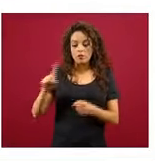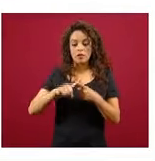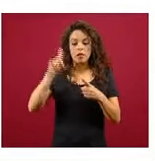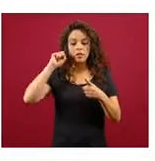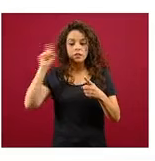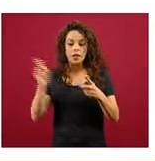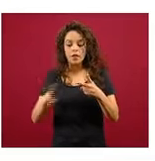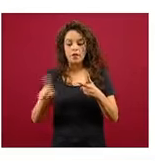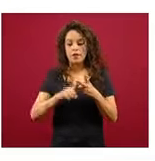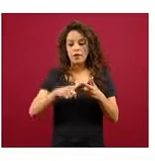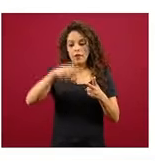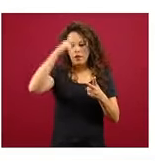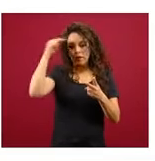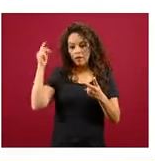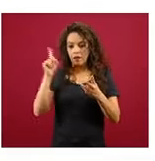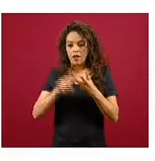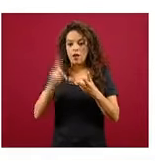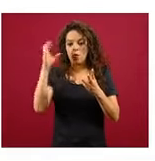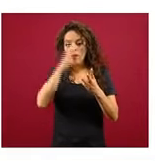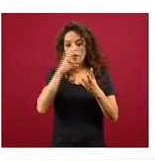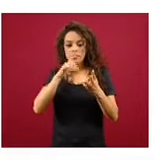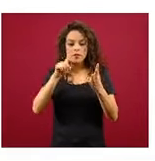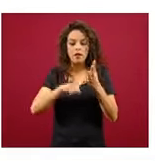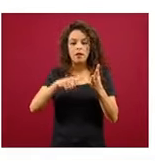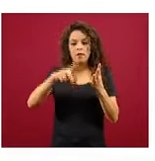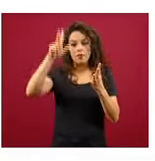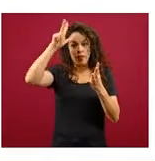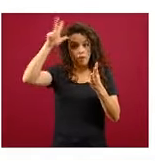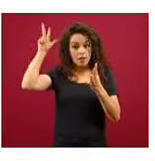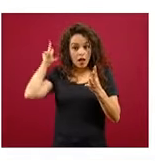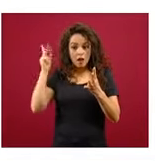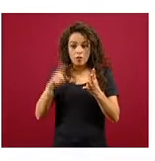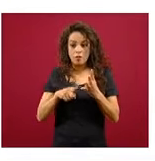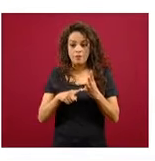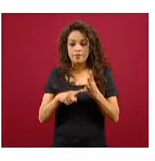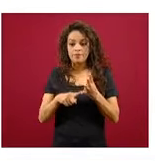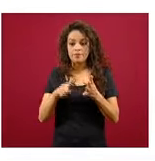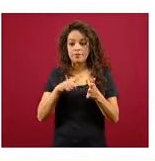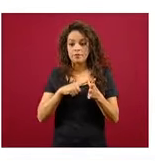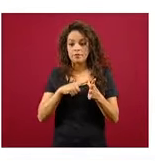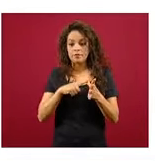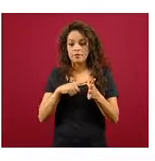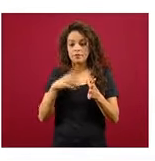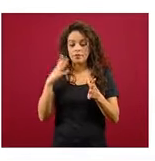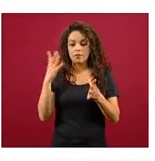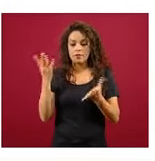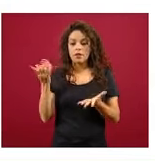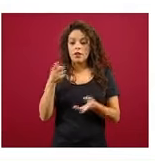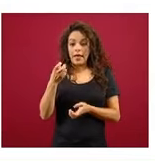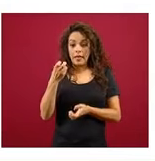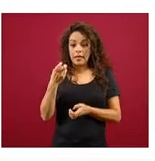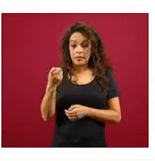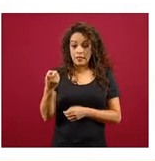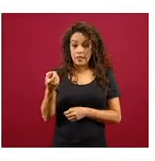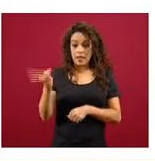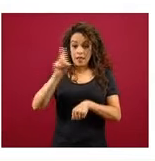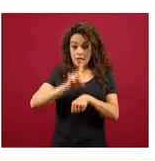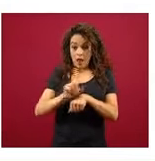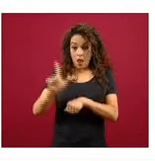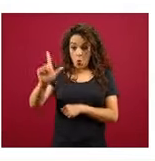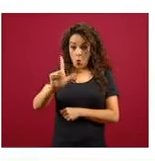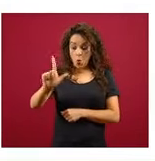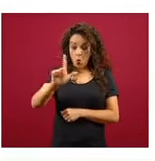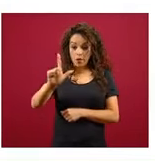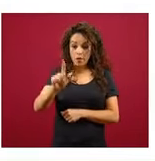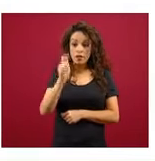Colima, Aguascalientes o Hidalgo, estos 6 estados que el día lunes estarán con el